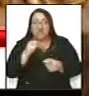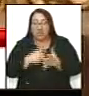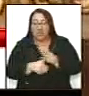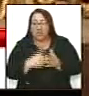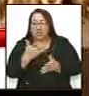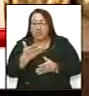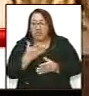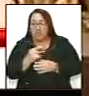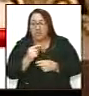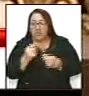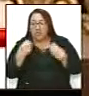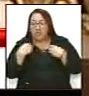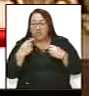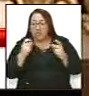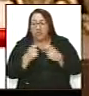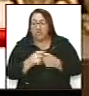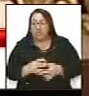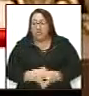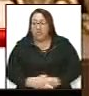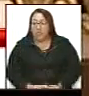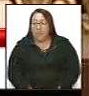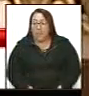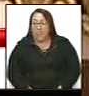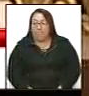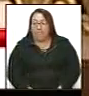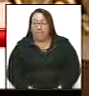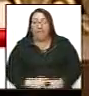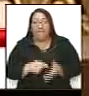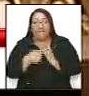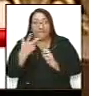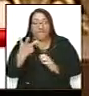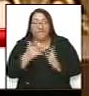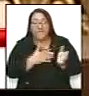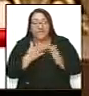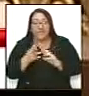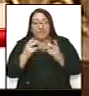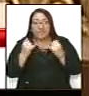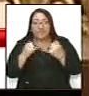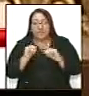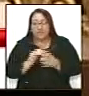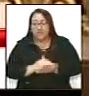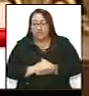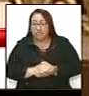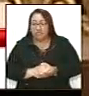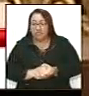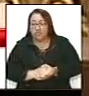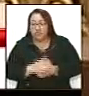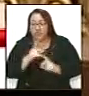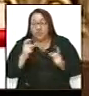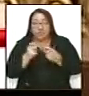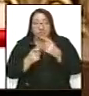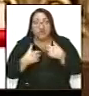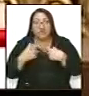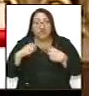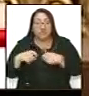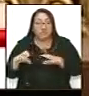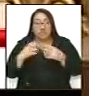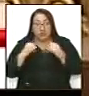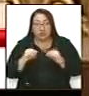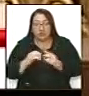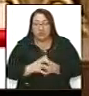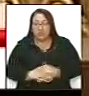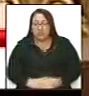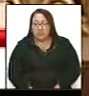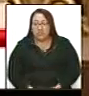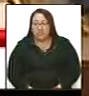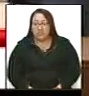sírvase solicitar al despacho de la comisión. Punto 3, pasamos a estación de informes. Si algún señor congresista desea formular